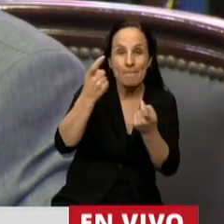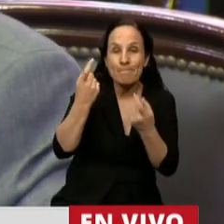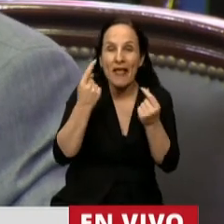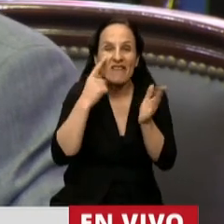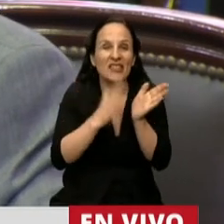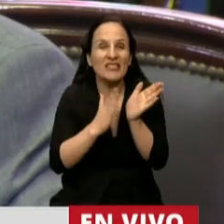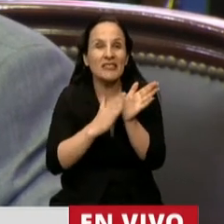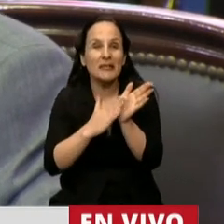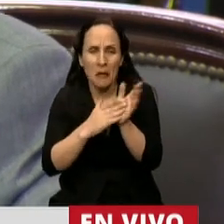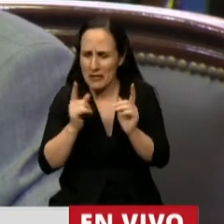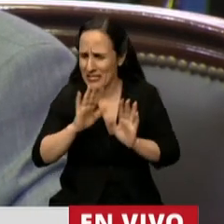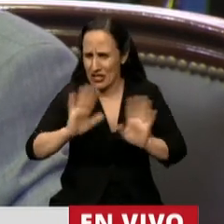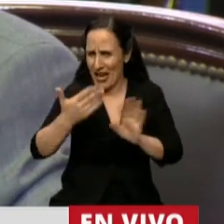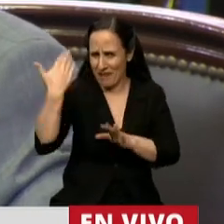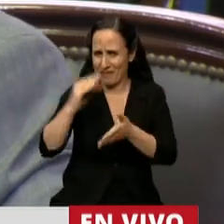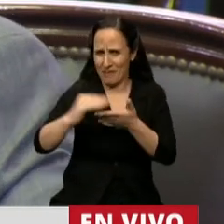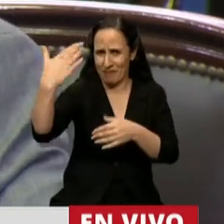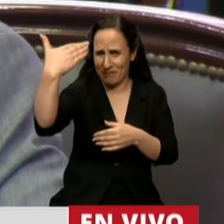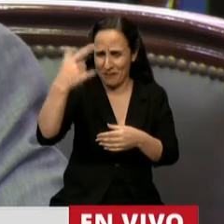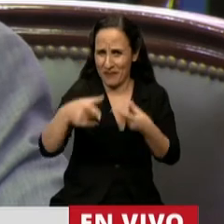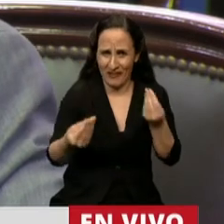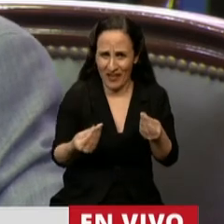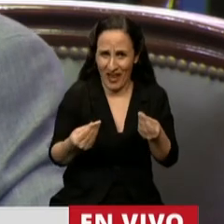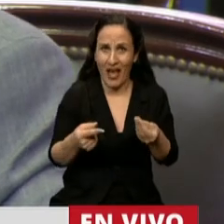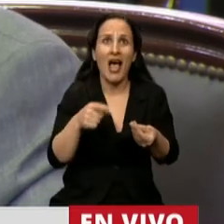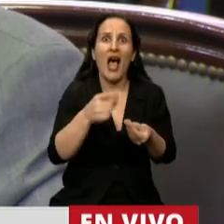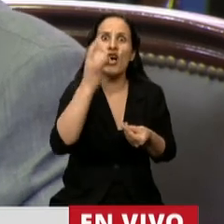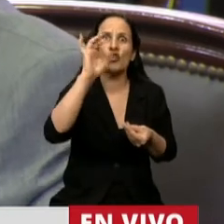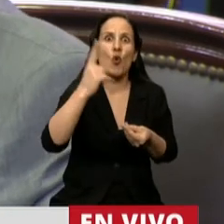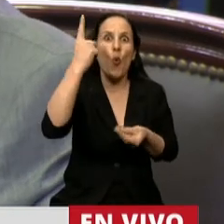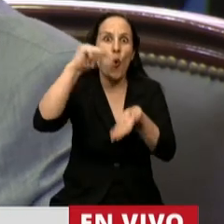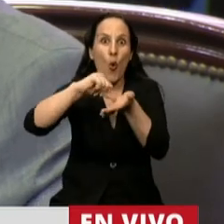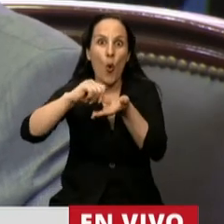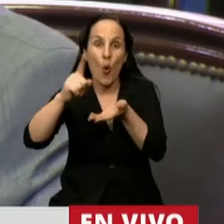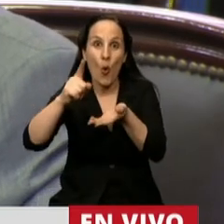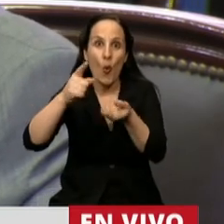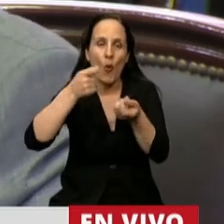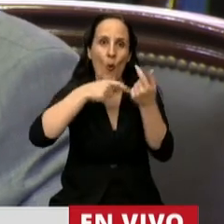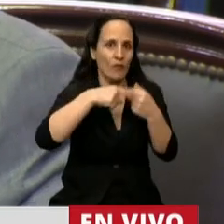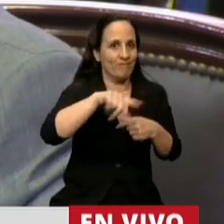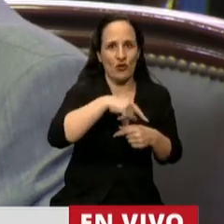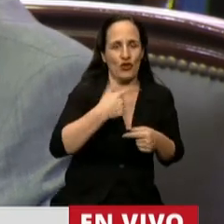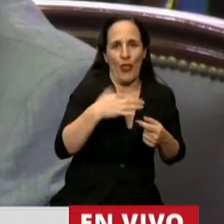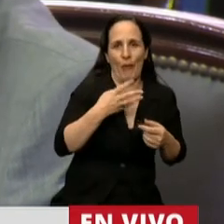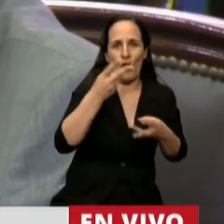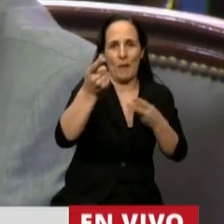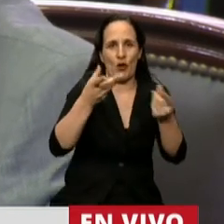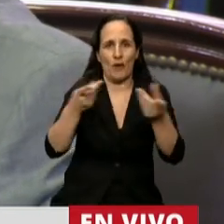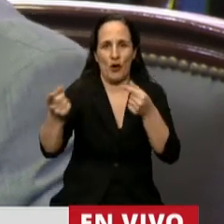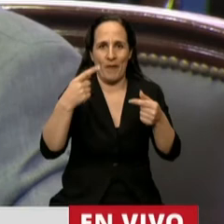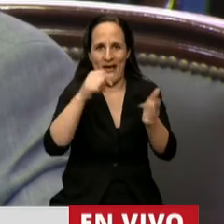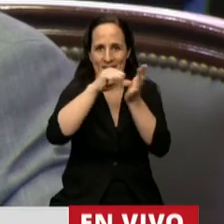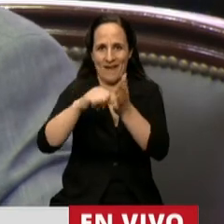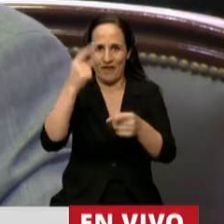porque tal como se ha dicho acá también, seguramente no vamos a poder depender de un solo proveedor, sino que vamos a tener que comprar en varios lugares.